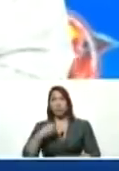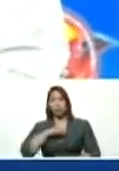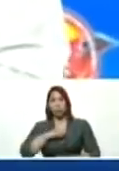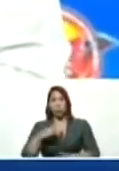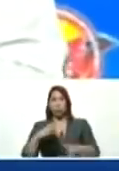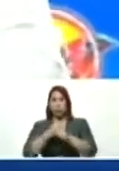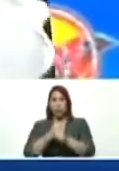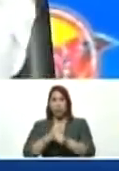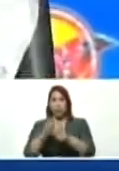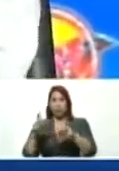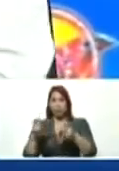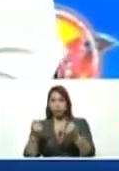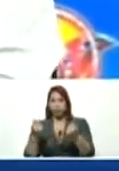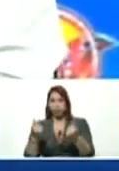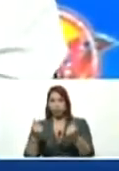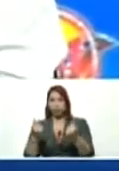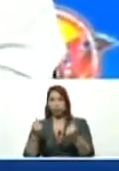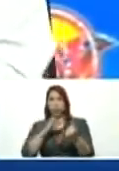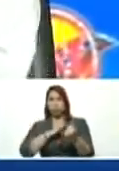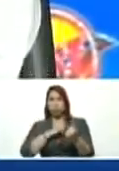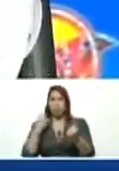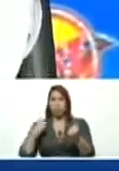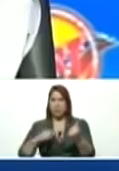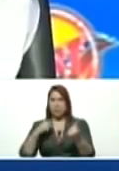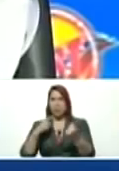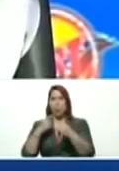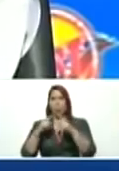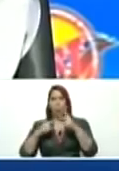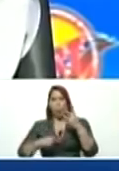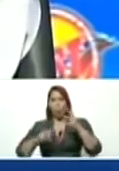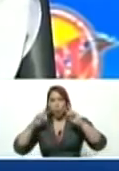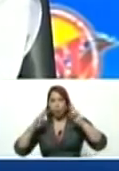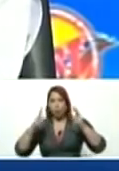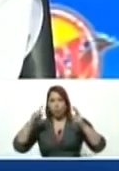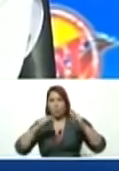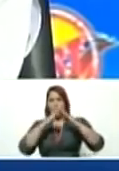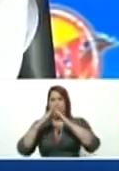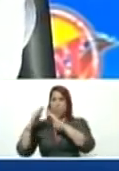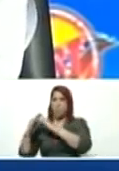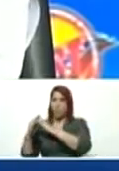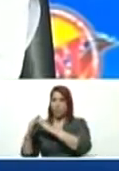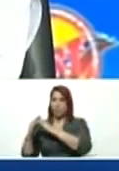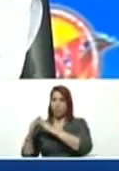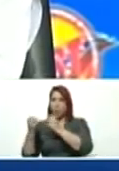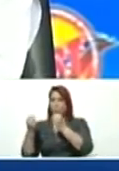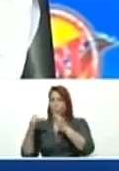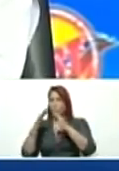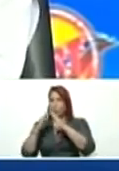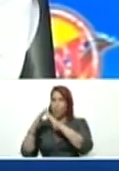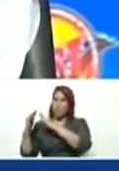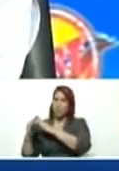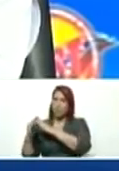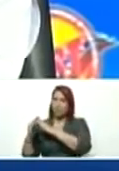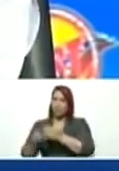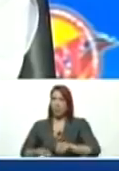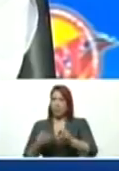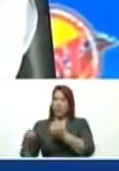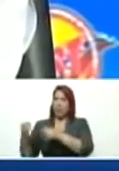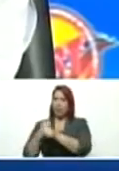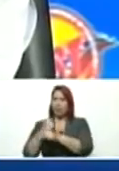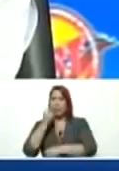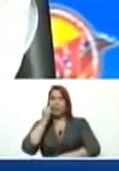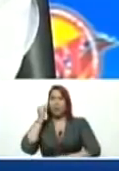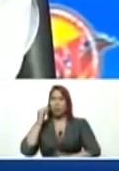salario social que tiene otros conceptos presidentes que el concepto de la vivienda las cuántas viviendas se han dado a los trabajadores las